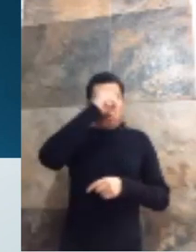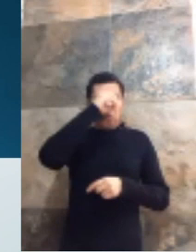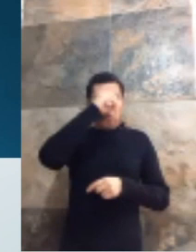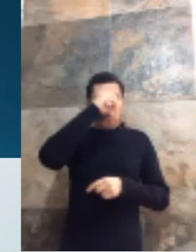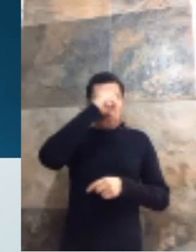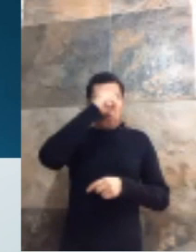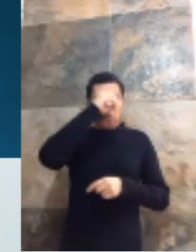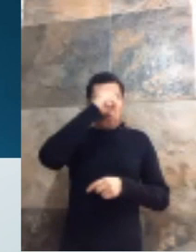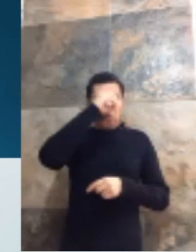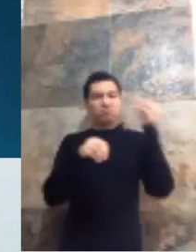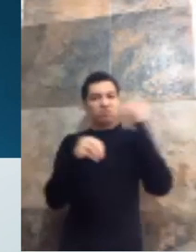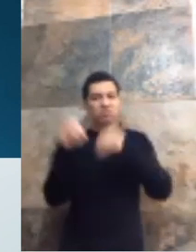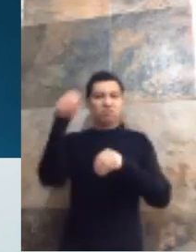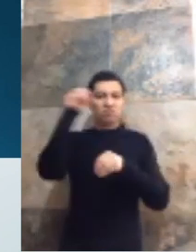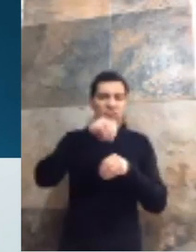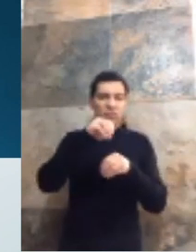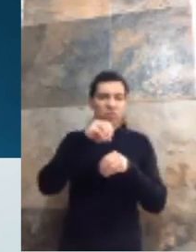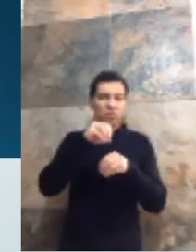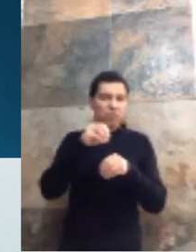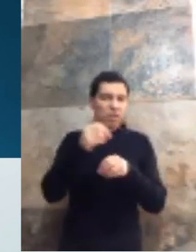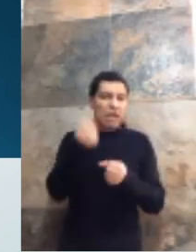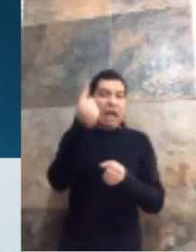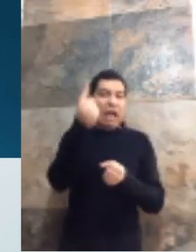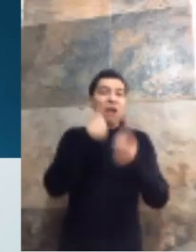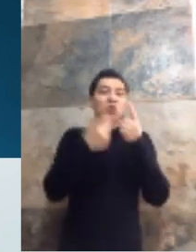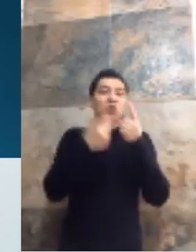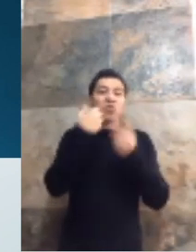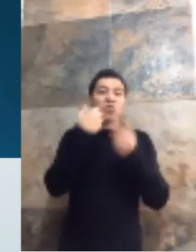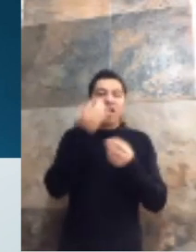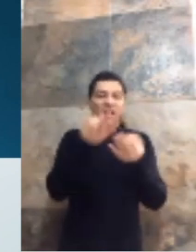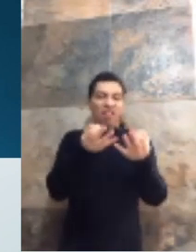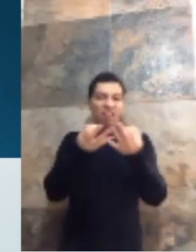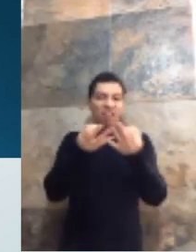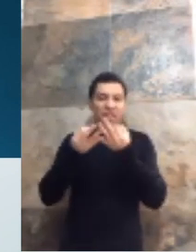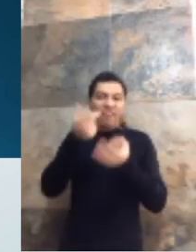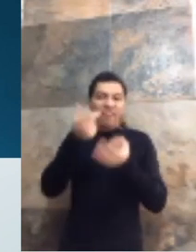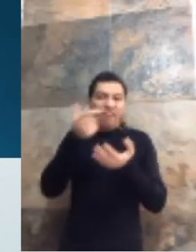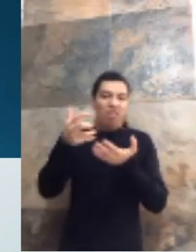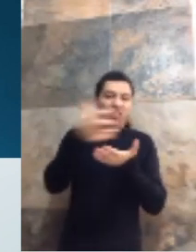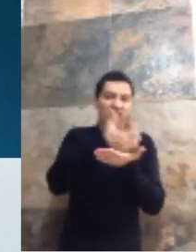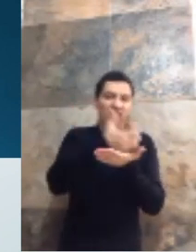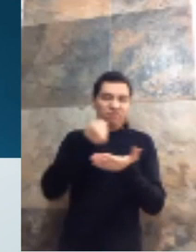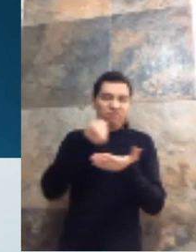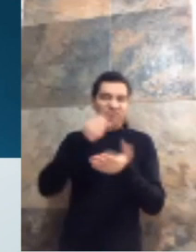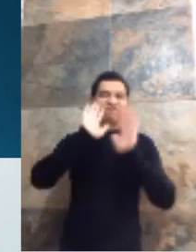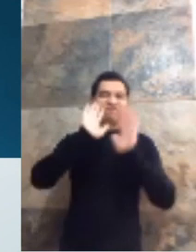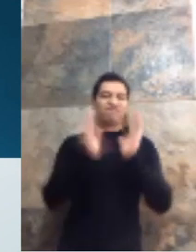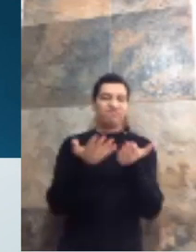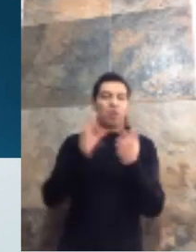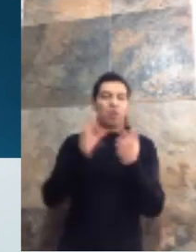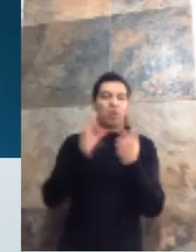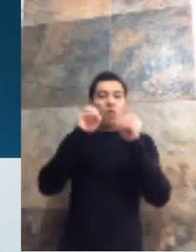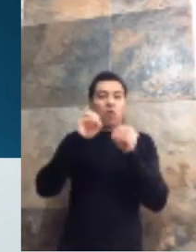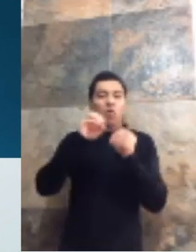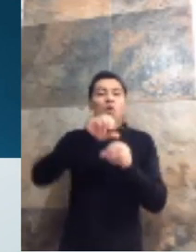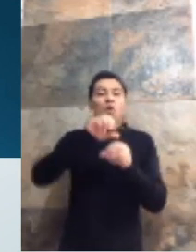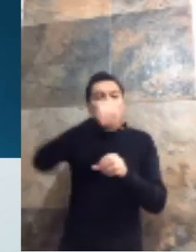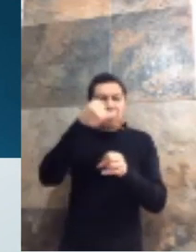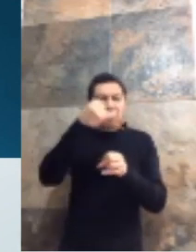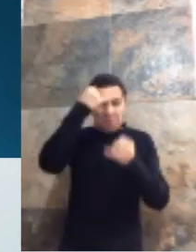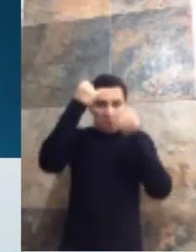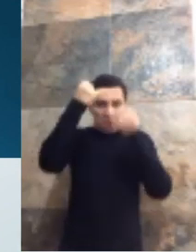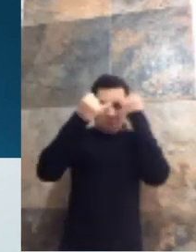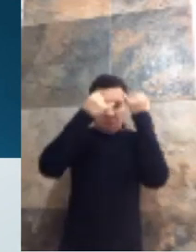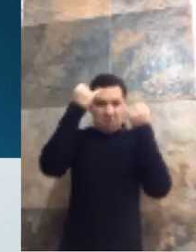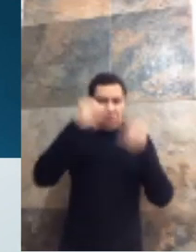un fraude o cosas por el estilo, pero la mayoría de la información, la mayor parte de la información que no nos sirve, que nos